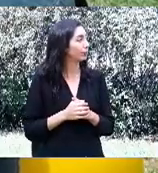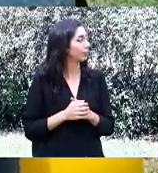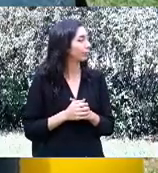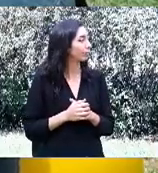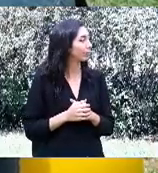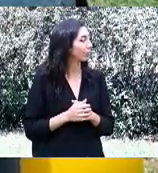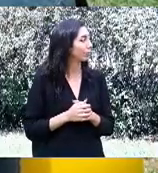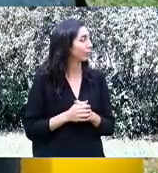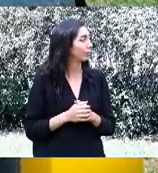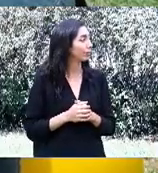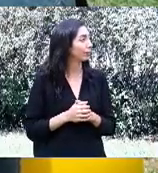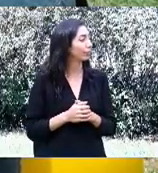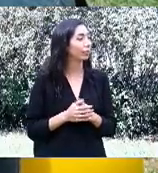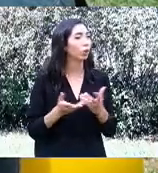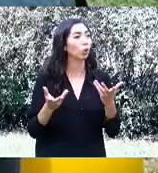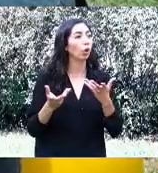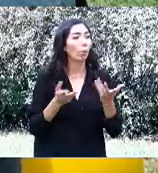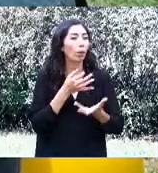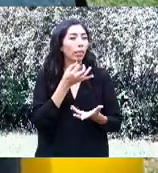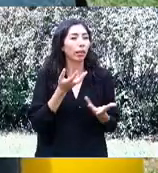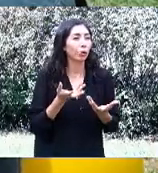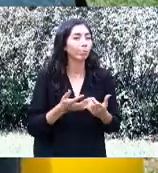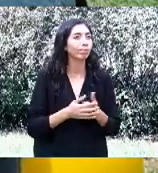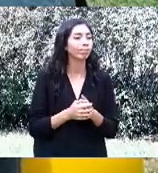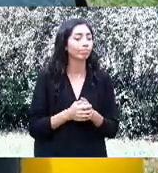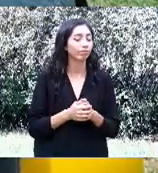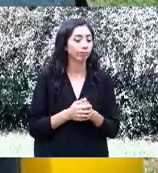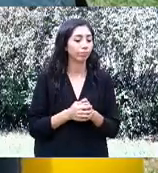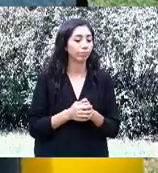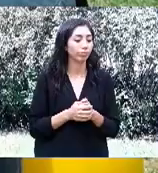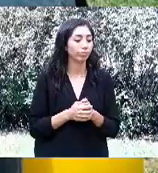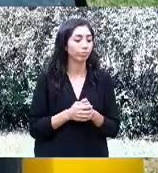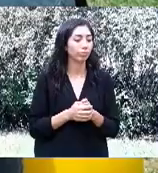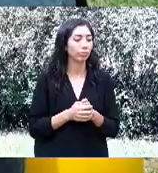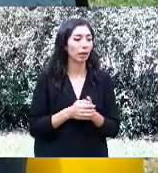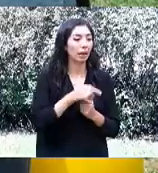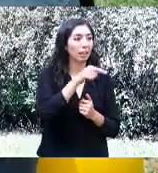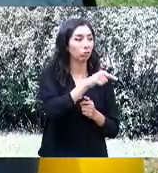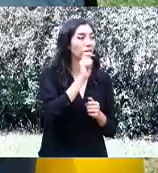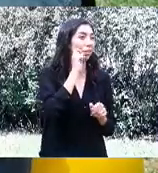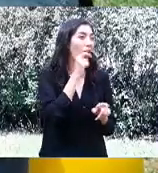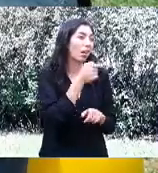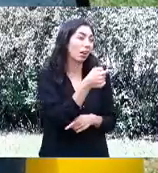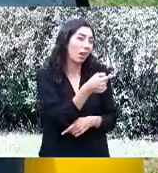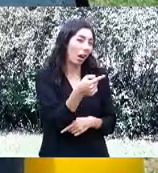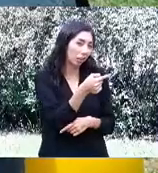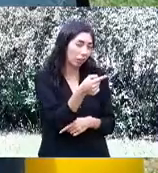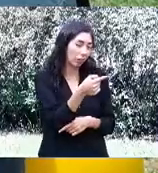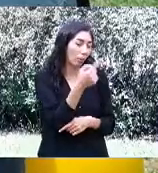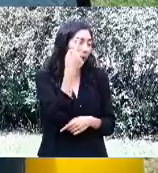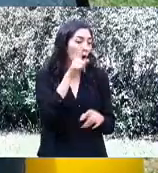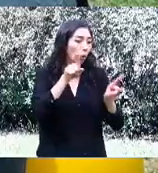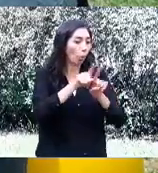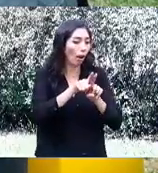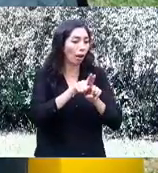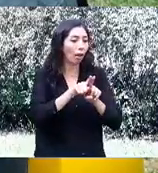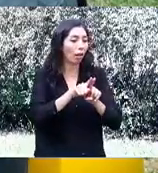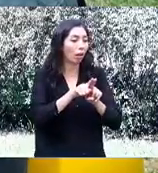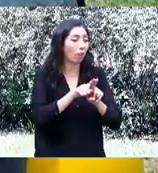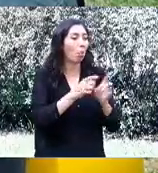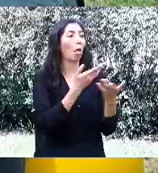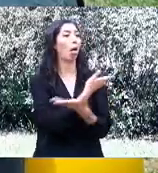cierto Cómo decirlo Bueno pero pensamos arriesgarnos a no hacer